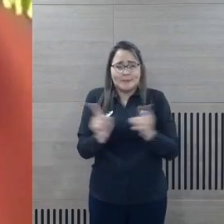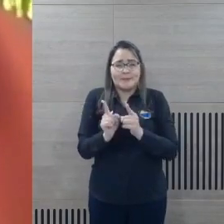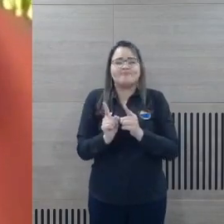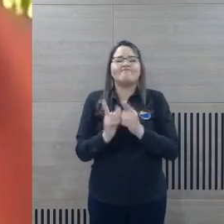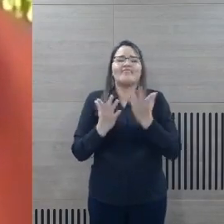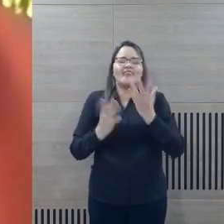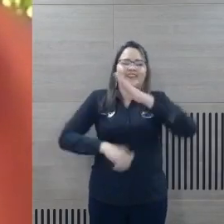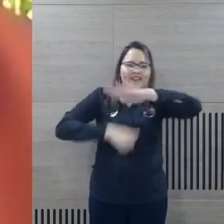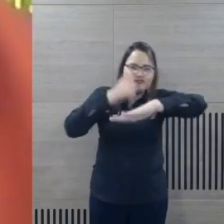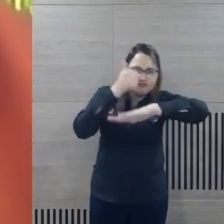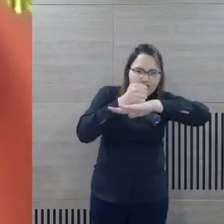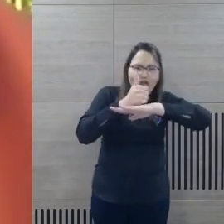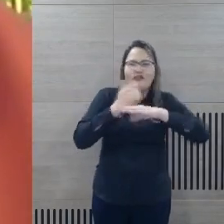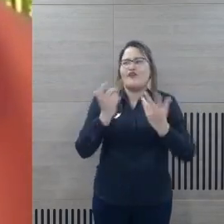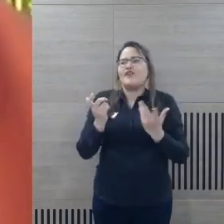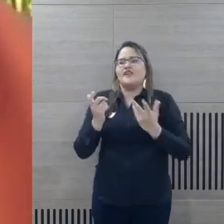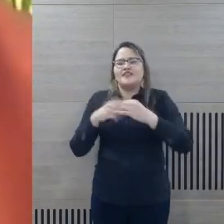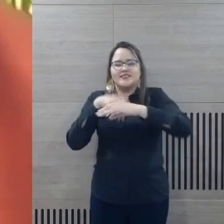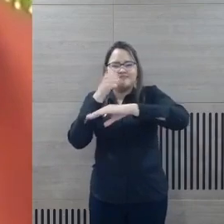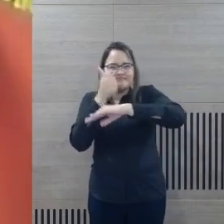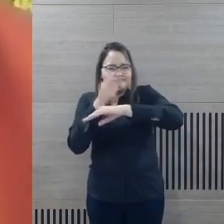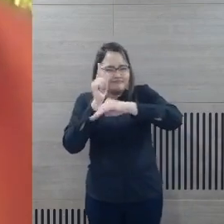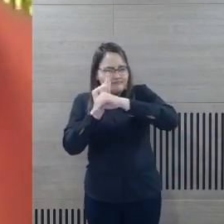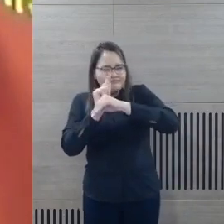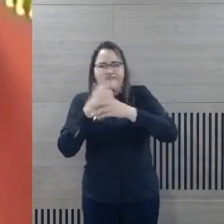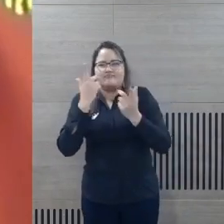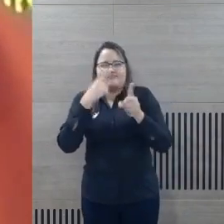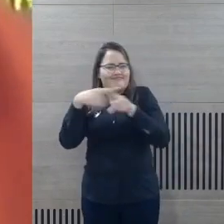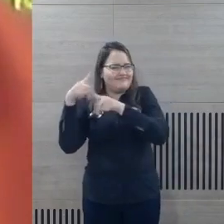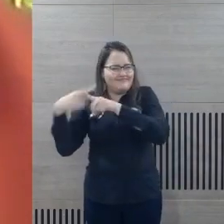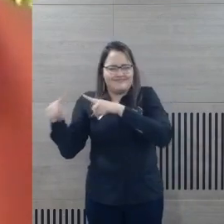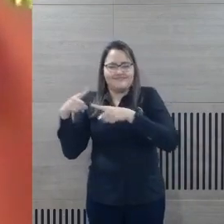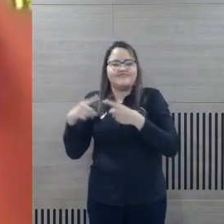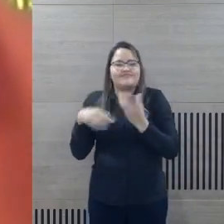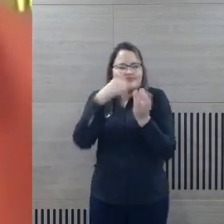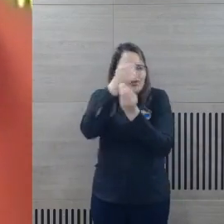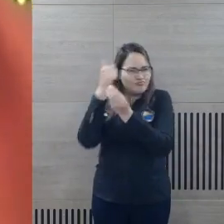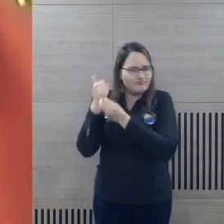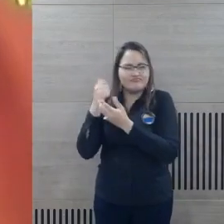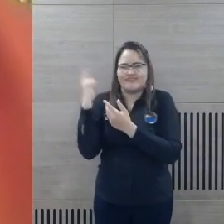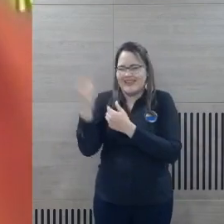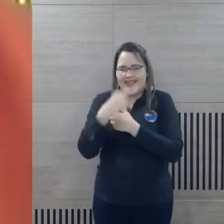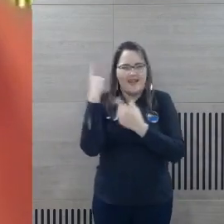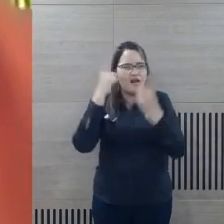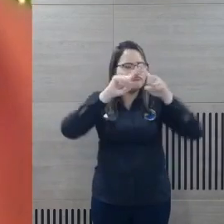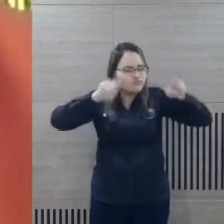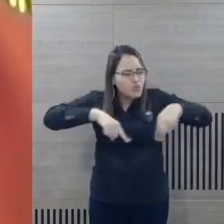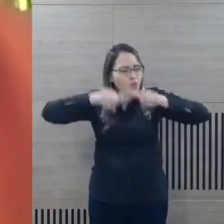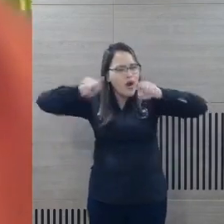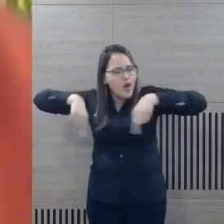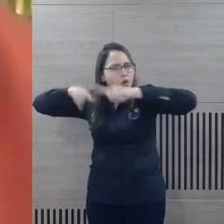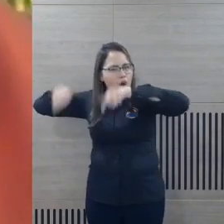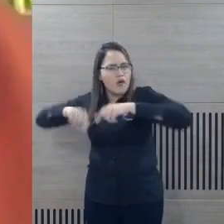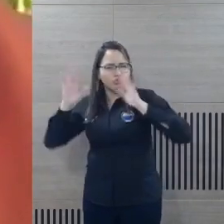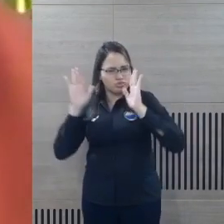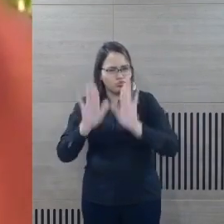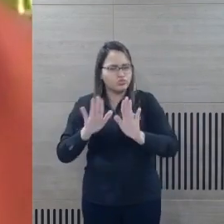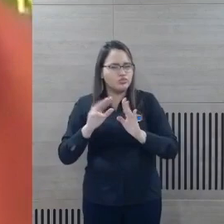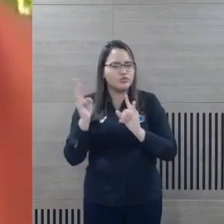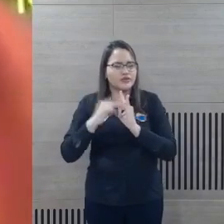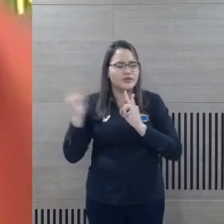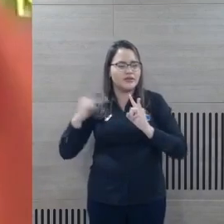las dependencias y personal trabajador de la comunidad universitaria que ha brindado todos sus servicios para ayudarnos